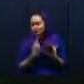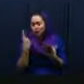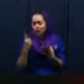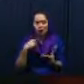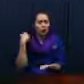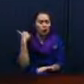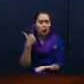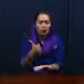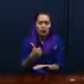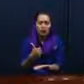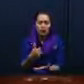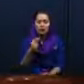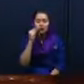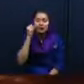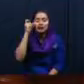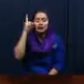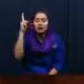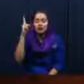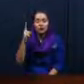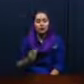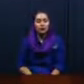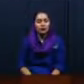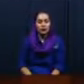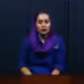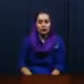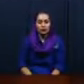cosa buena.